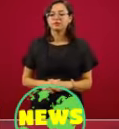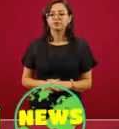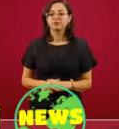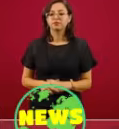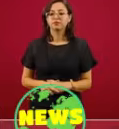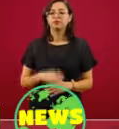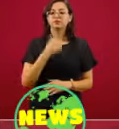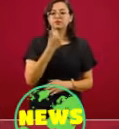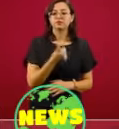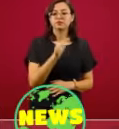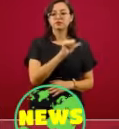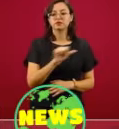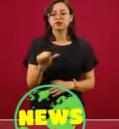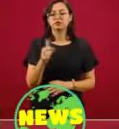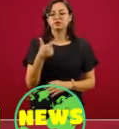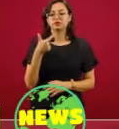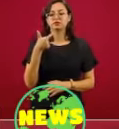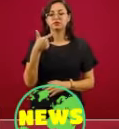De 6 a 7,